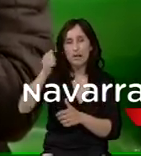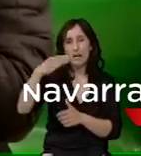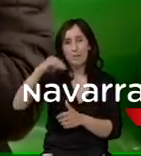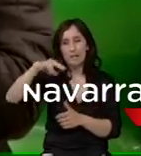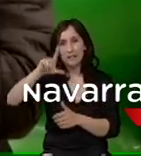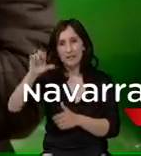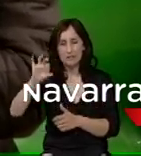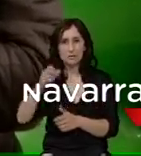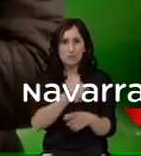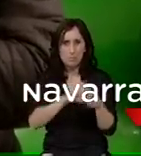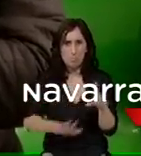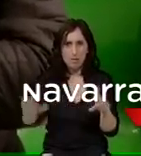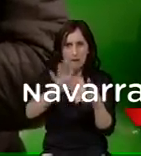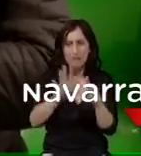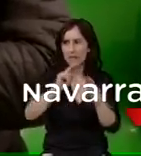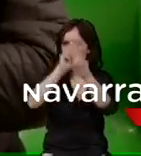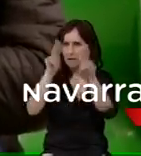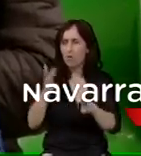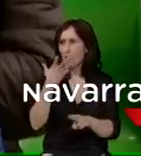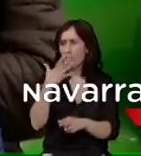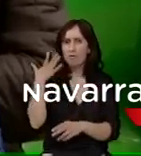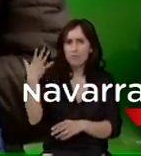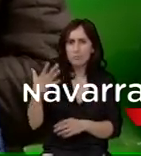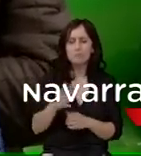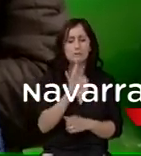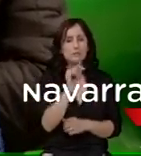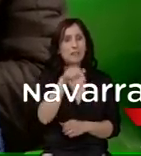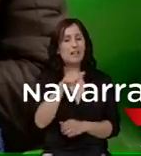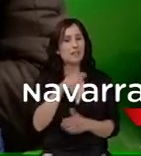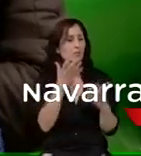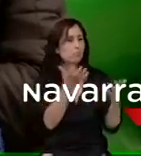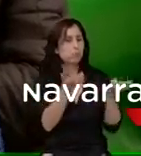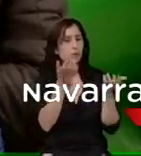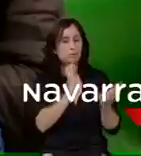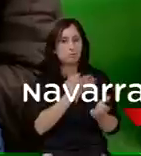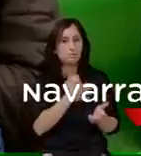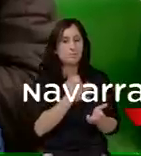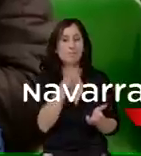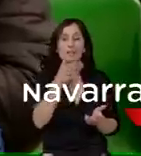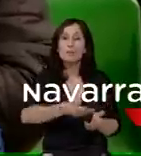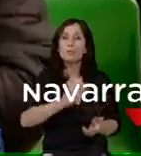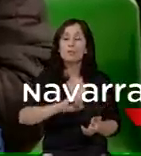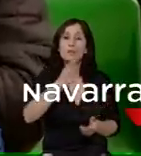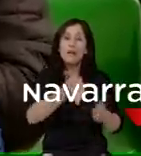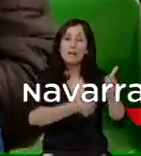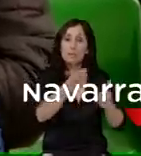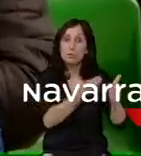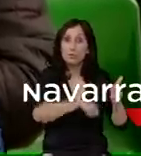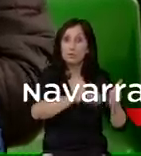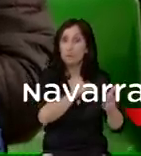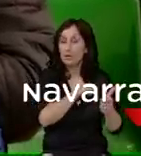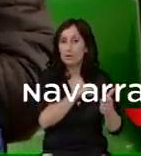a nivel nacional. Sí, Cabanillas tenemos infinidad de títulos, sobre todo los más importantes son campeonatos de España.